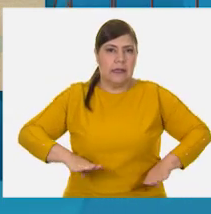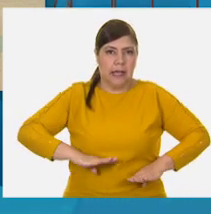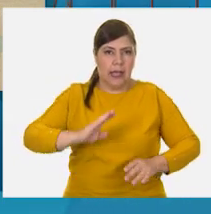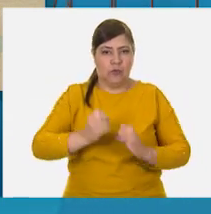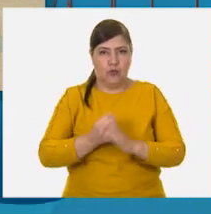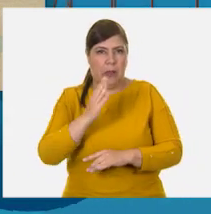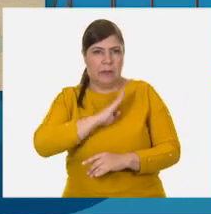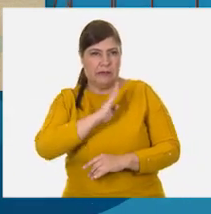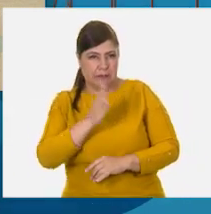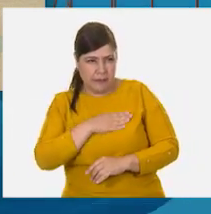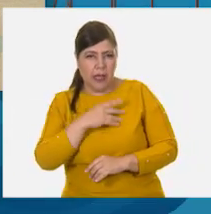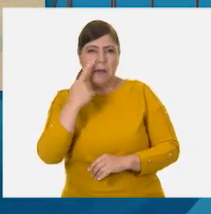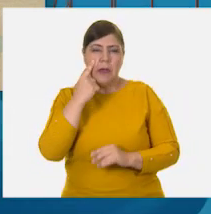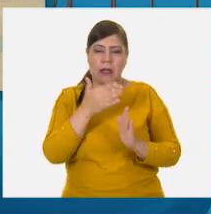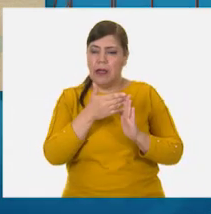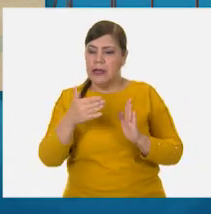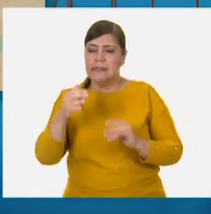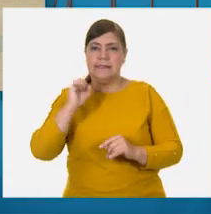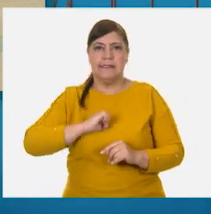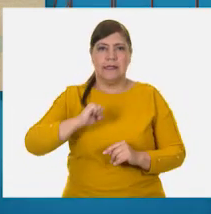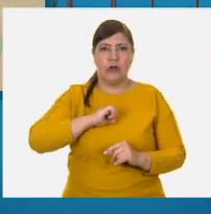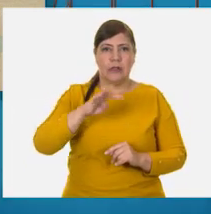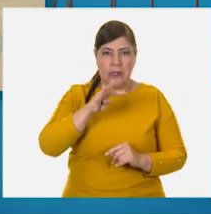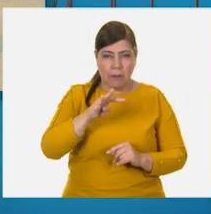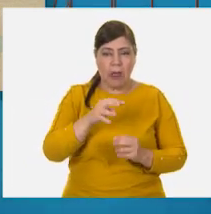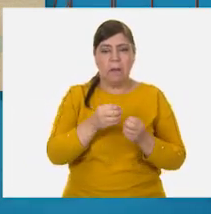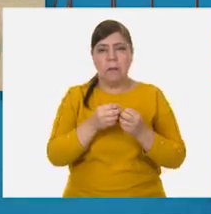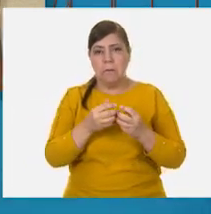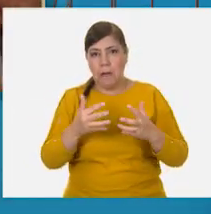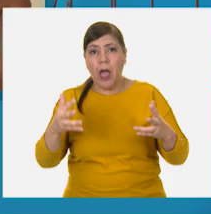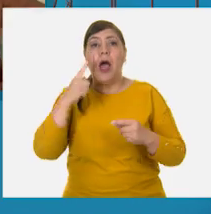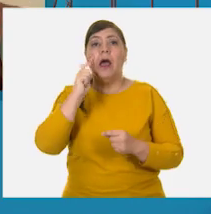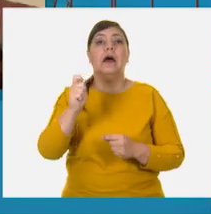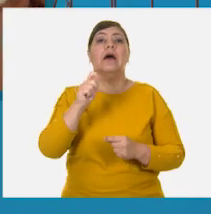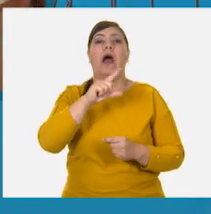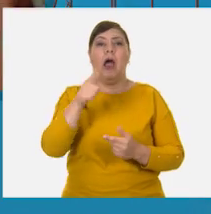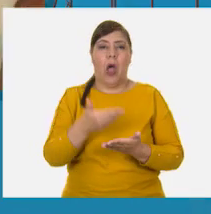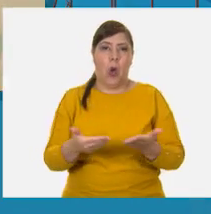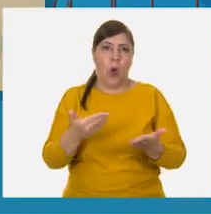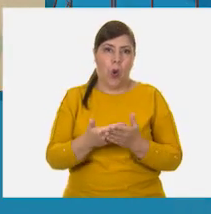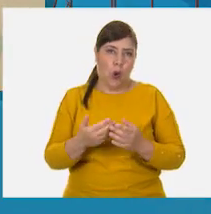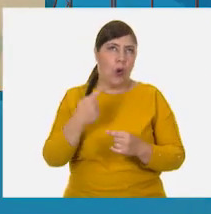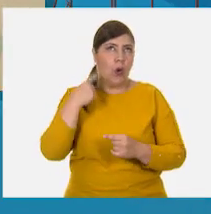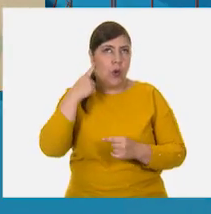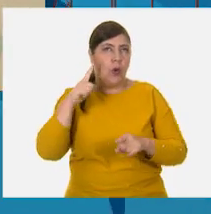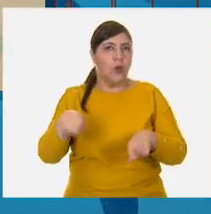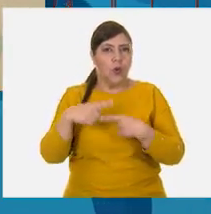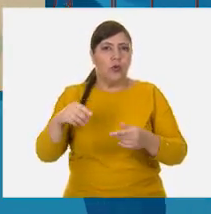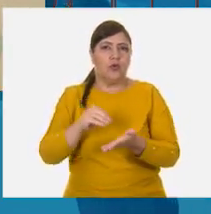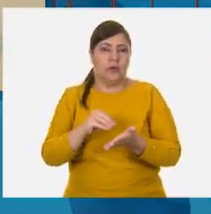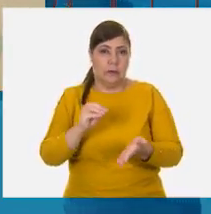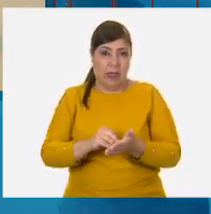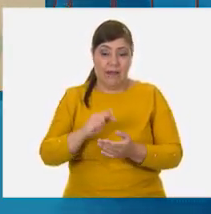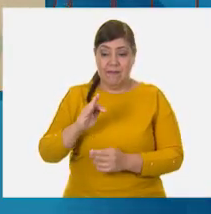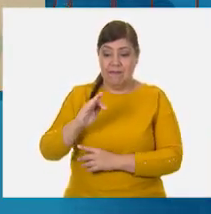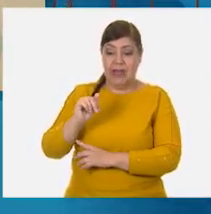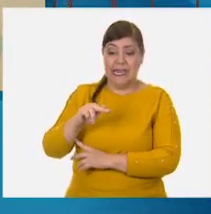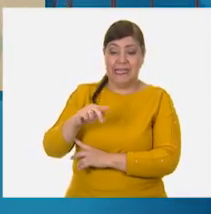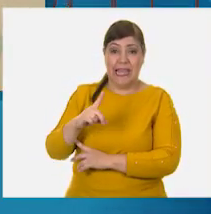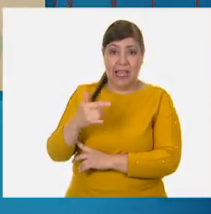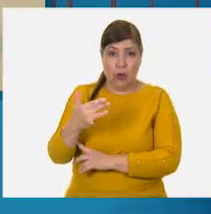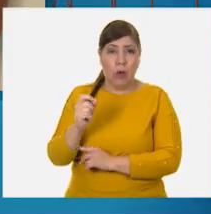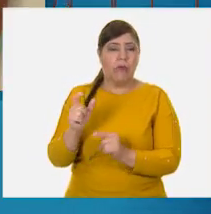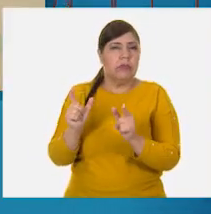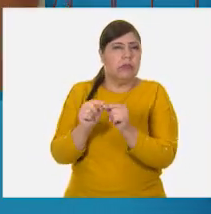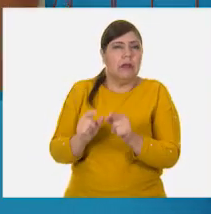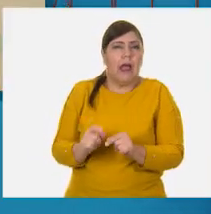desarrolló al máximo durante el siglo XIX y ha llegado azarosamente hasta nuestros días. Entonces, el fandango resume, de muchas